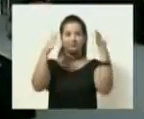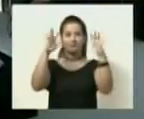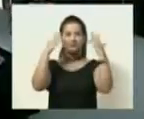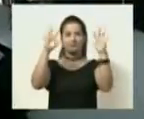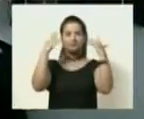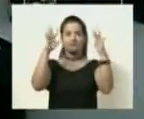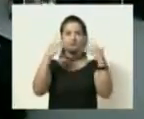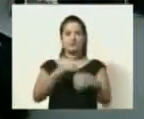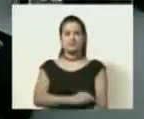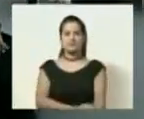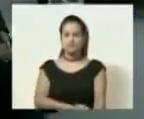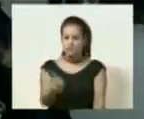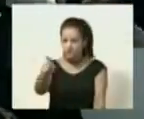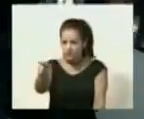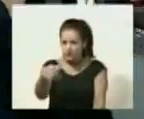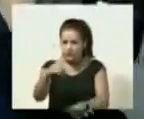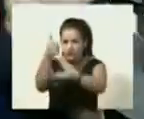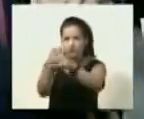Ustedes no son rectores.